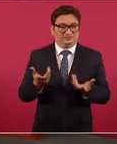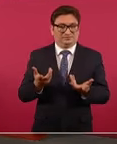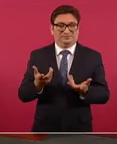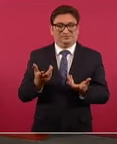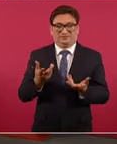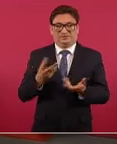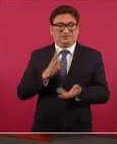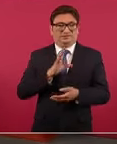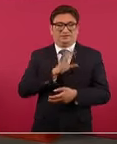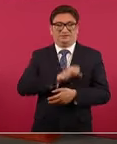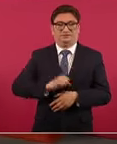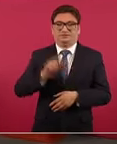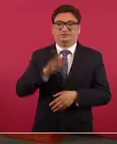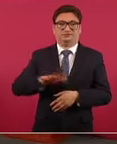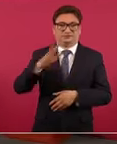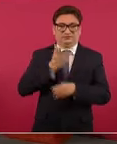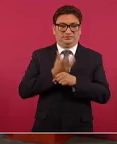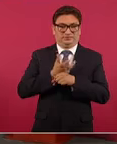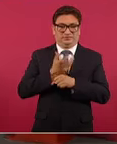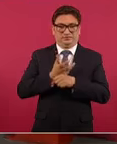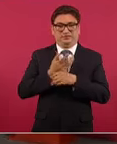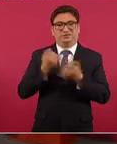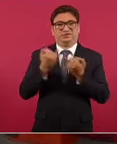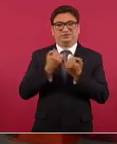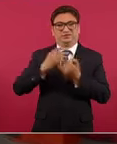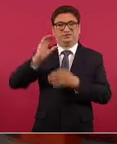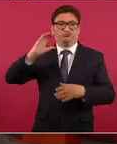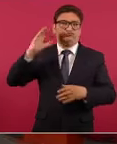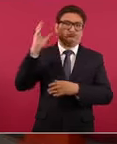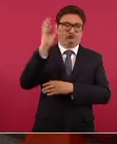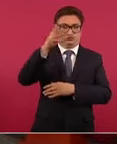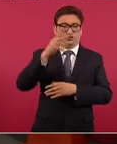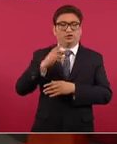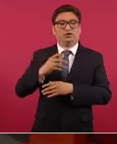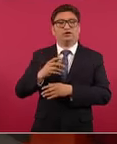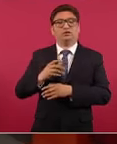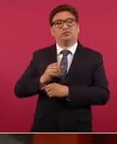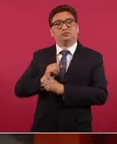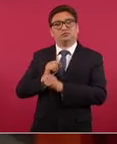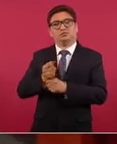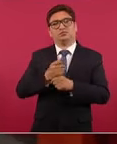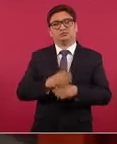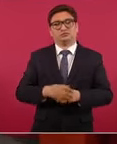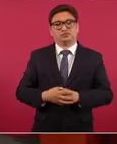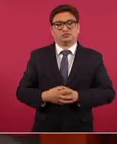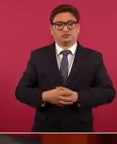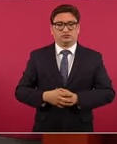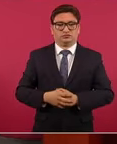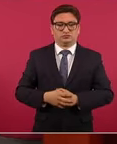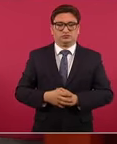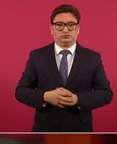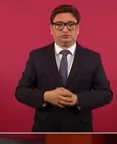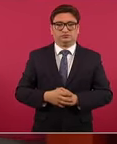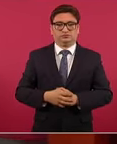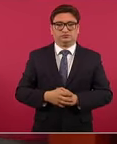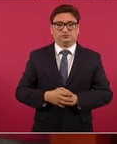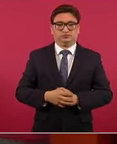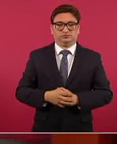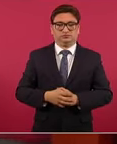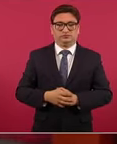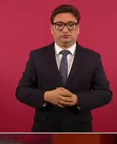favoritos en eeuu como el fútbol americano como el béisbol y